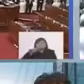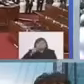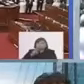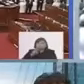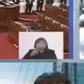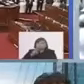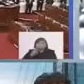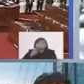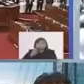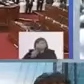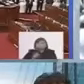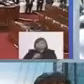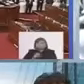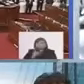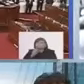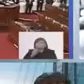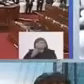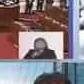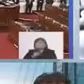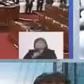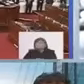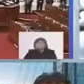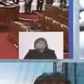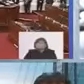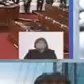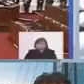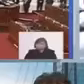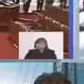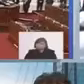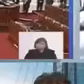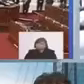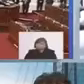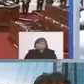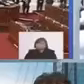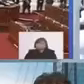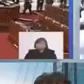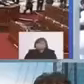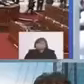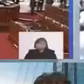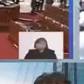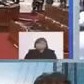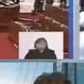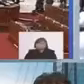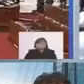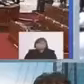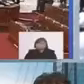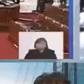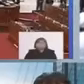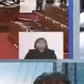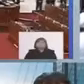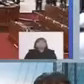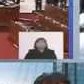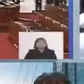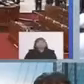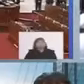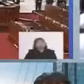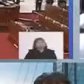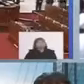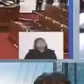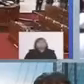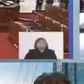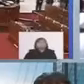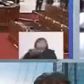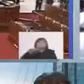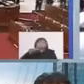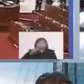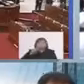su carta de renuncia. La sesión del pleno que estaba programada para las 3 de la tarde, hora Perú, son la 1 y media, se ha adelantado por los